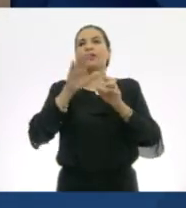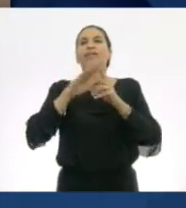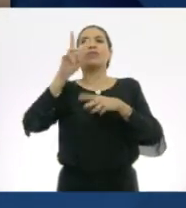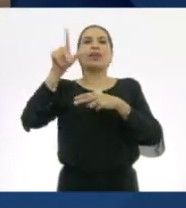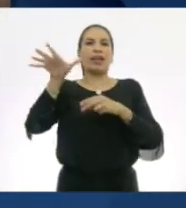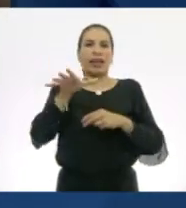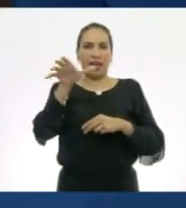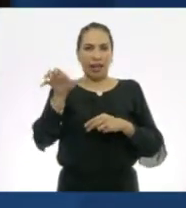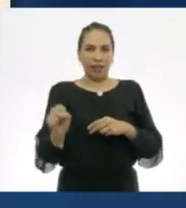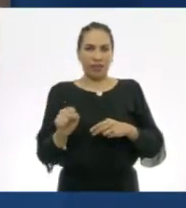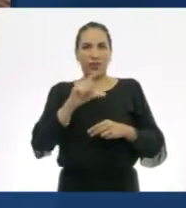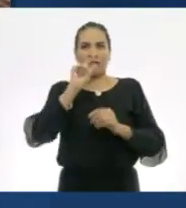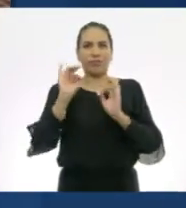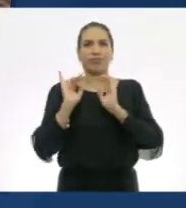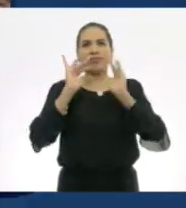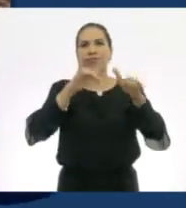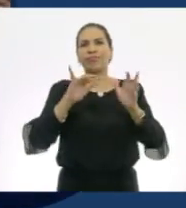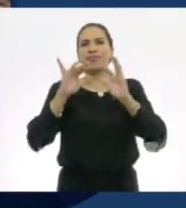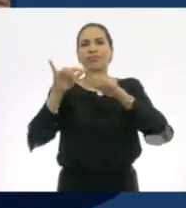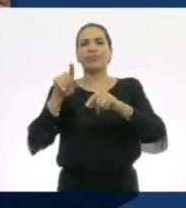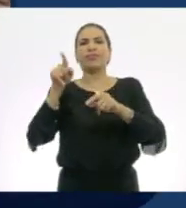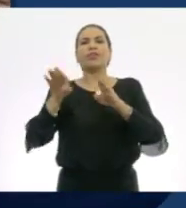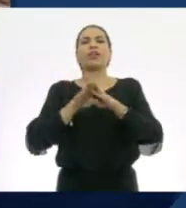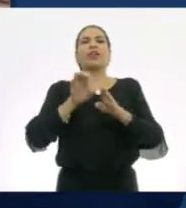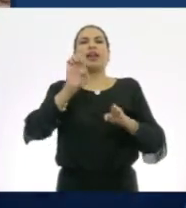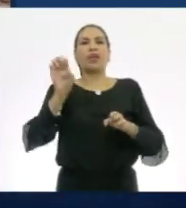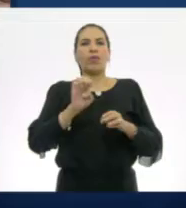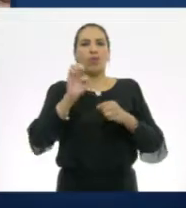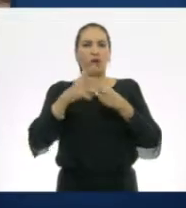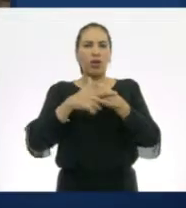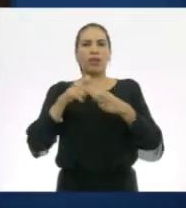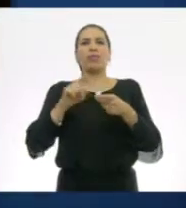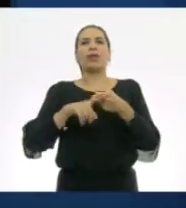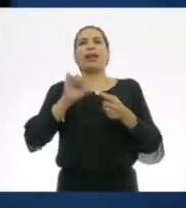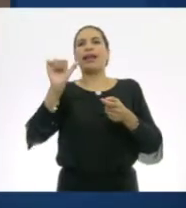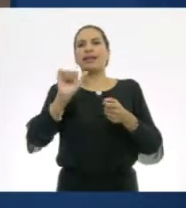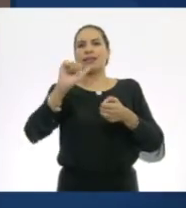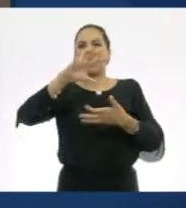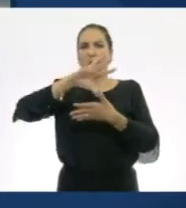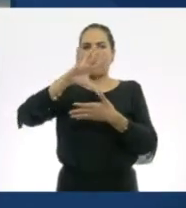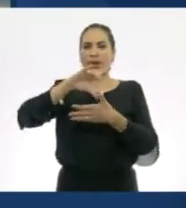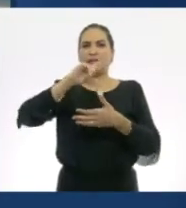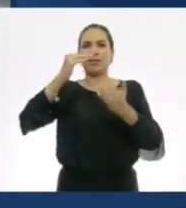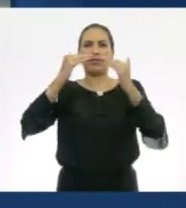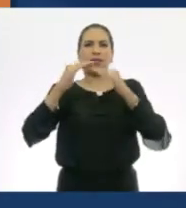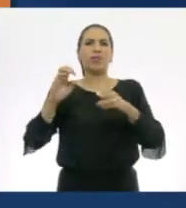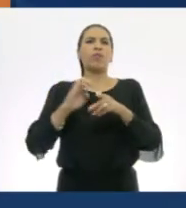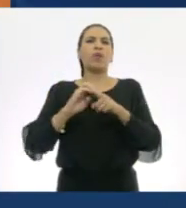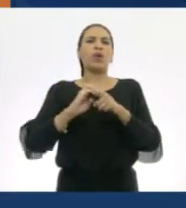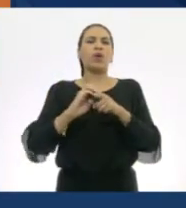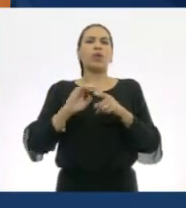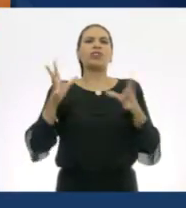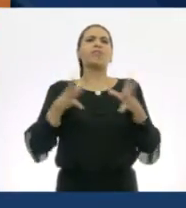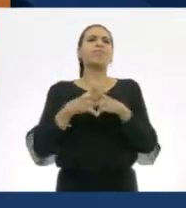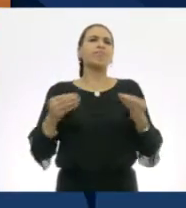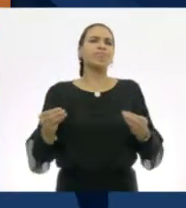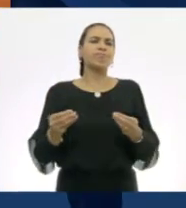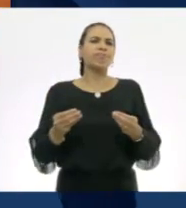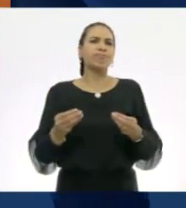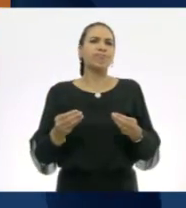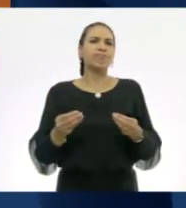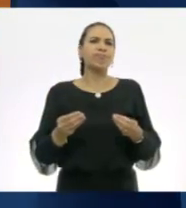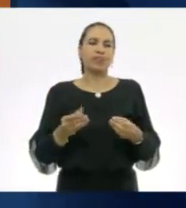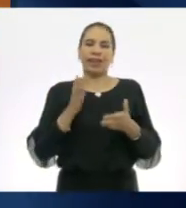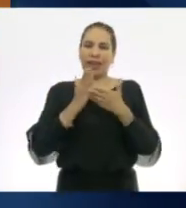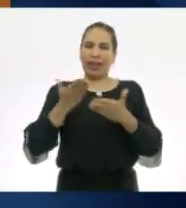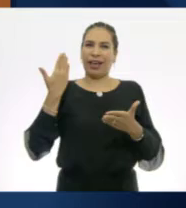a África y después que migraron a Europa, Asia y América. Debajo en morado tenemos extinción, que